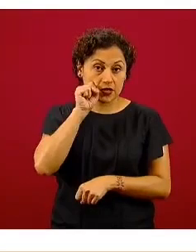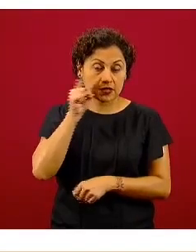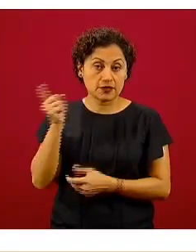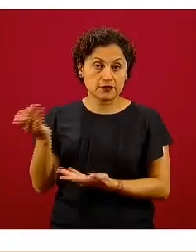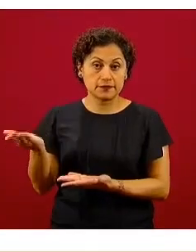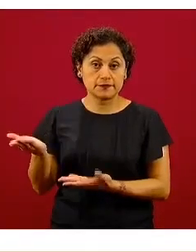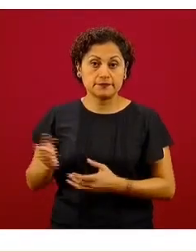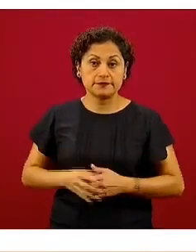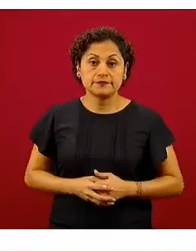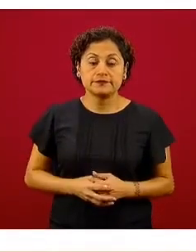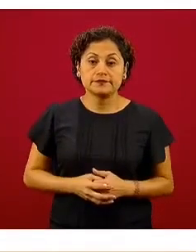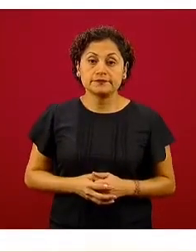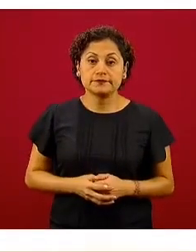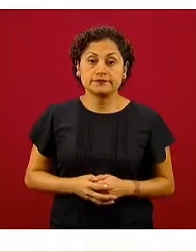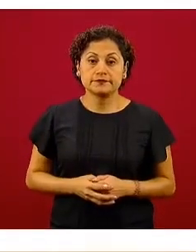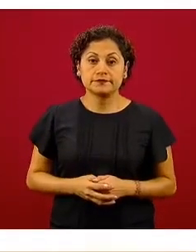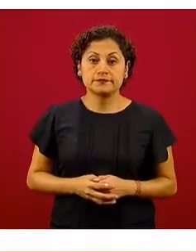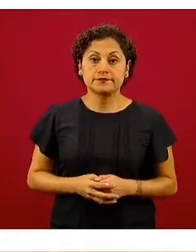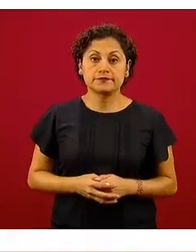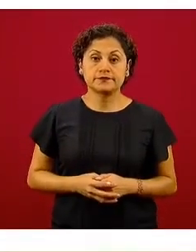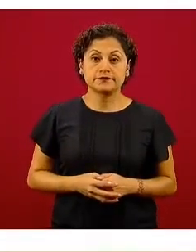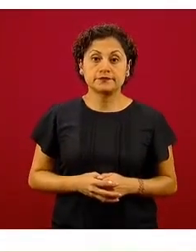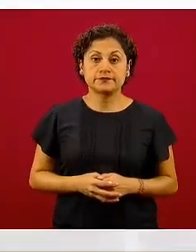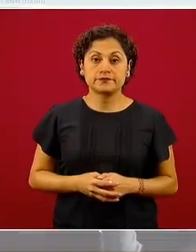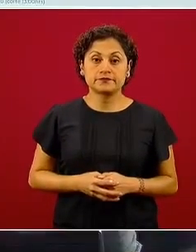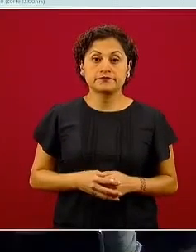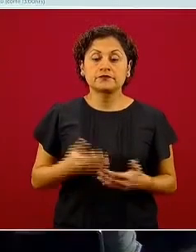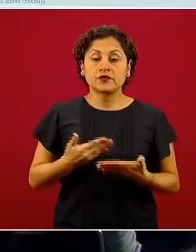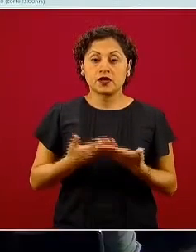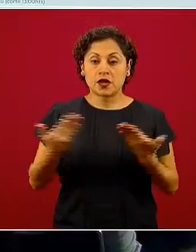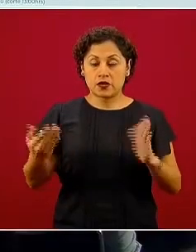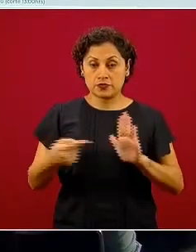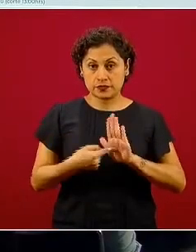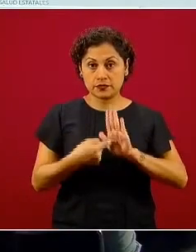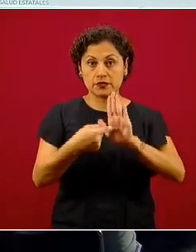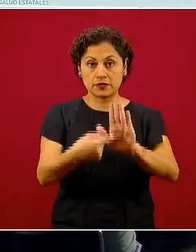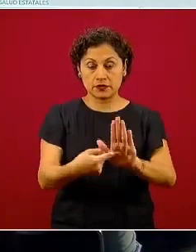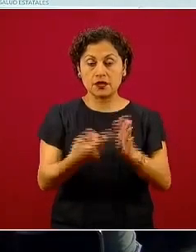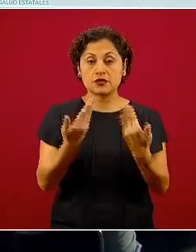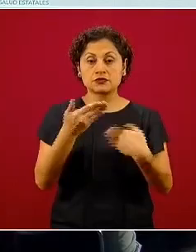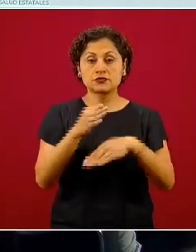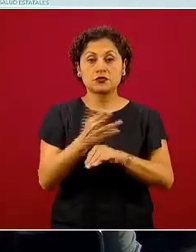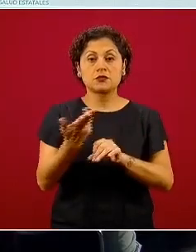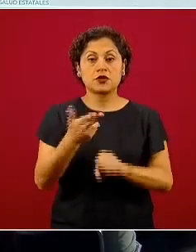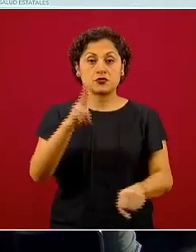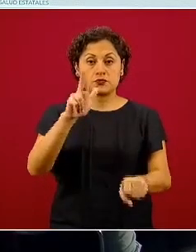inferior. Pasamos ahora a la disponibilidad y ocupación hospitalaria.